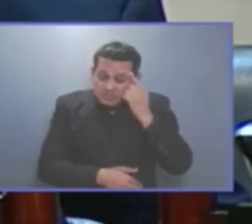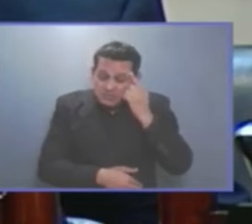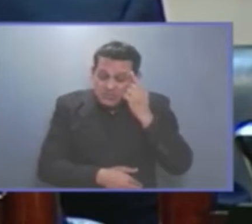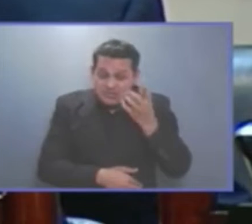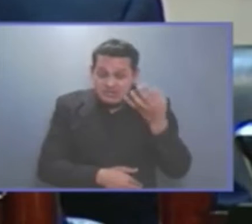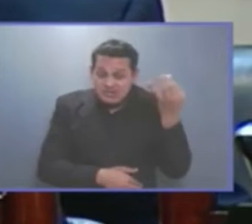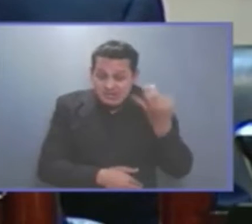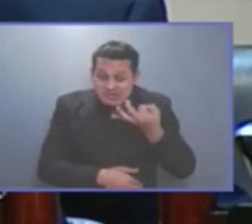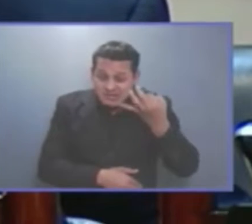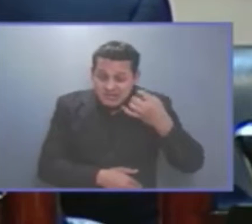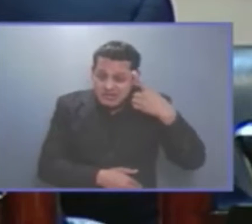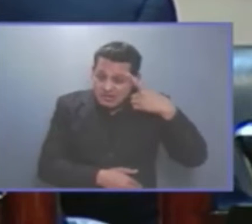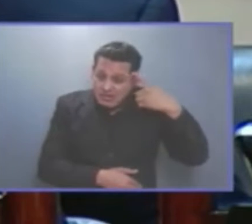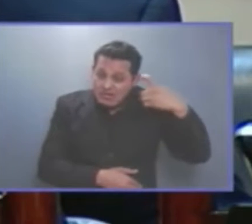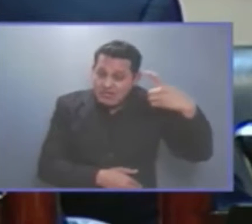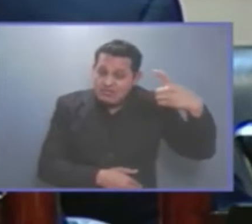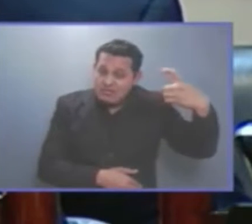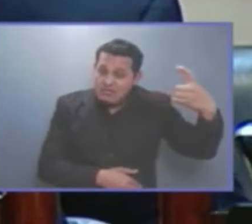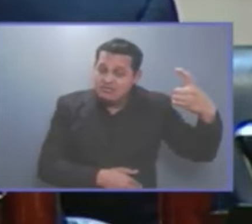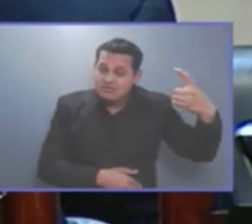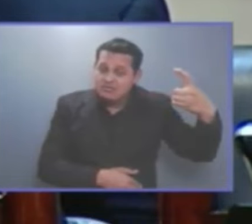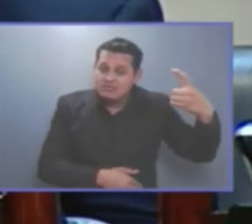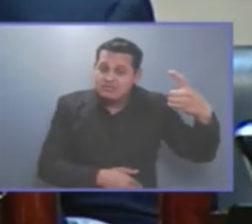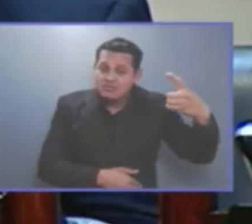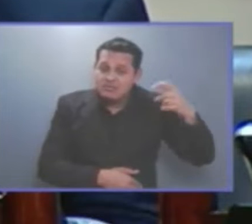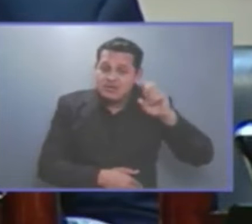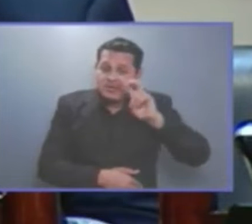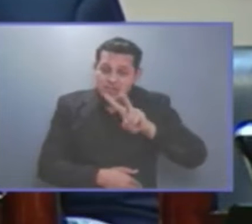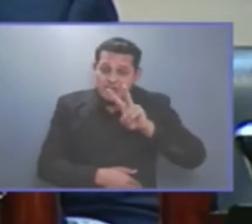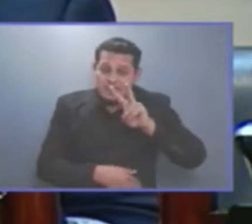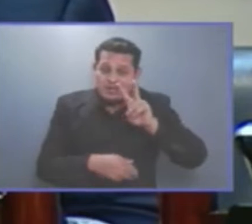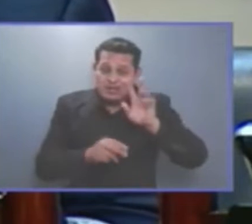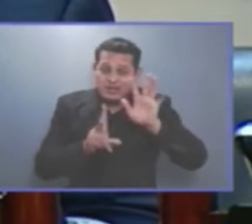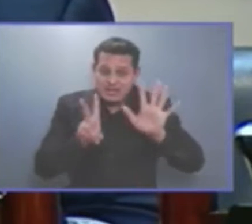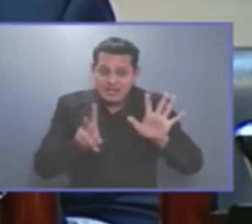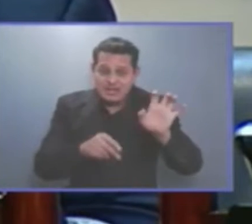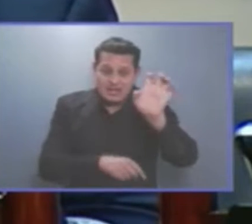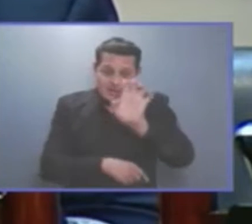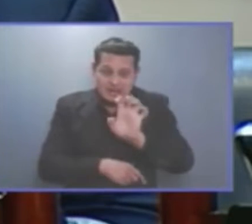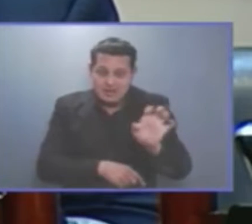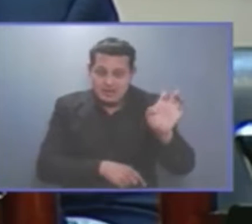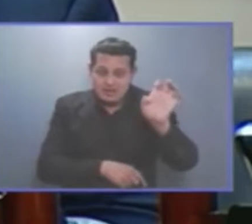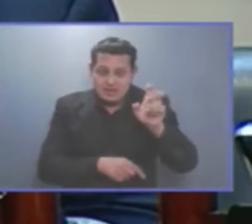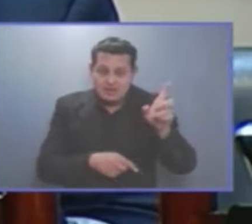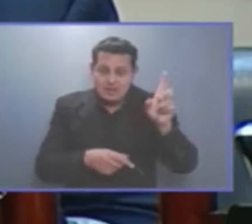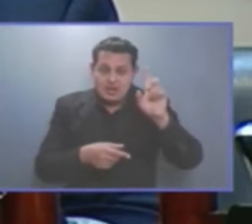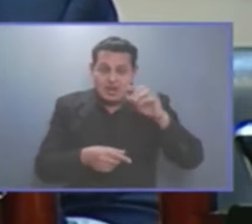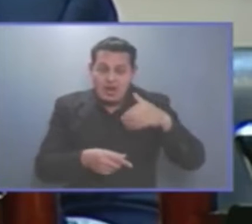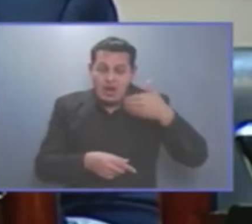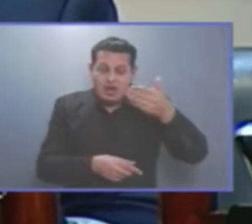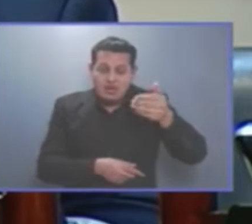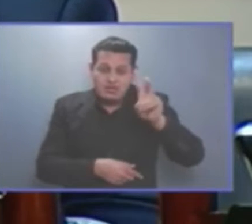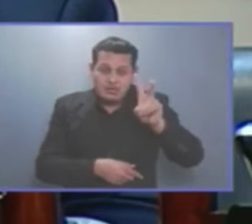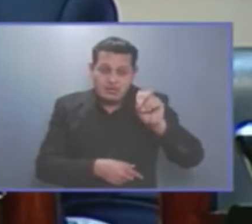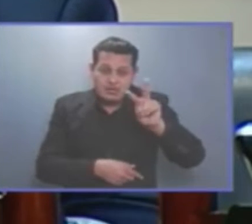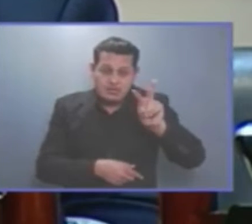es necesario reportar que el 27 de enero del 2020